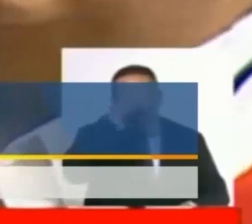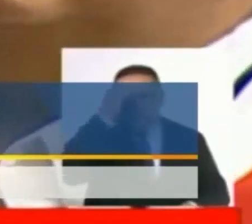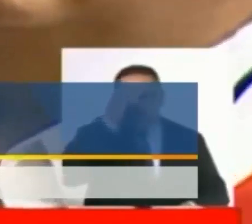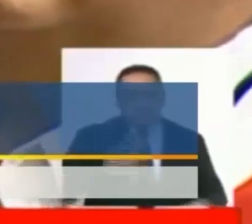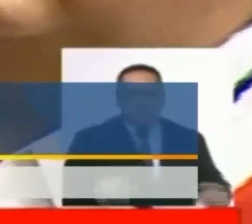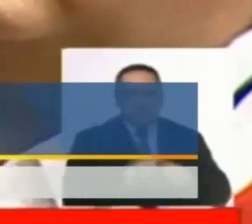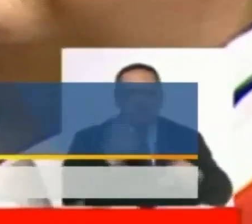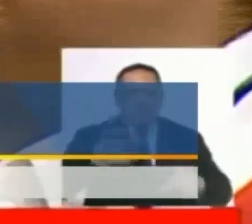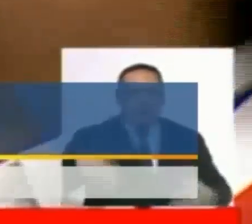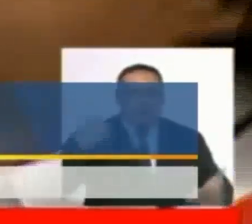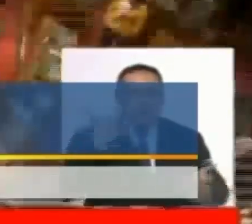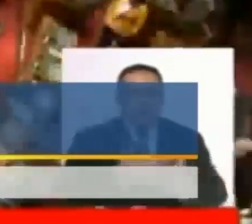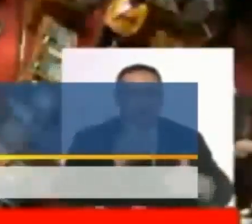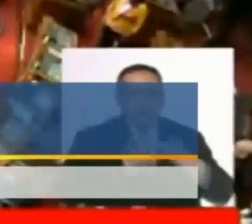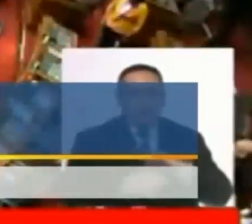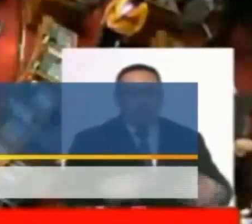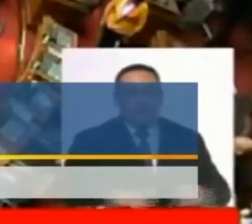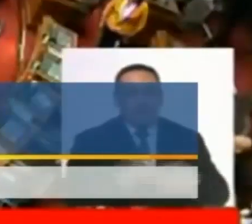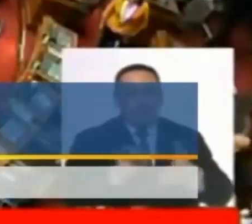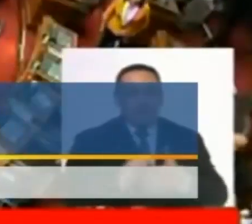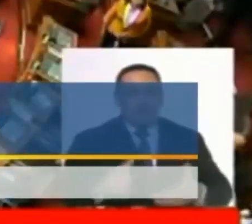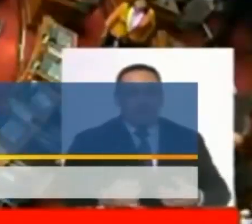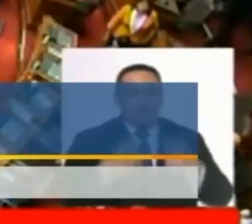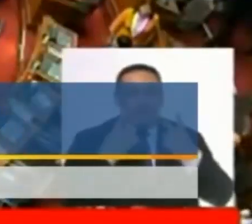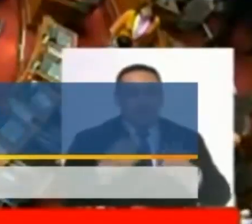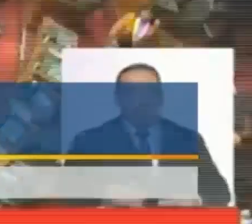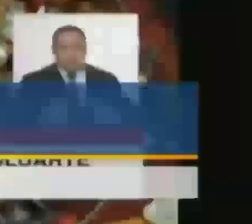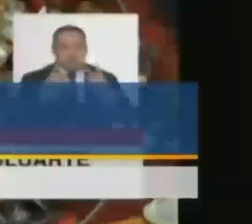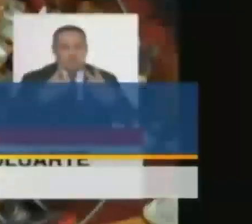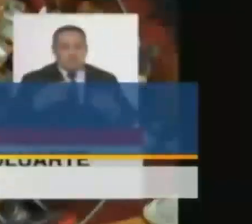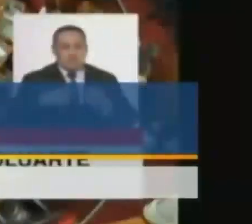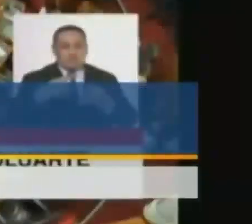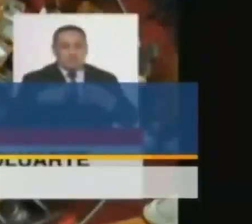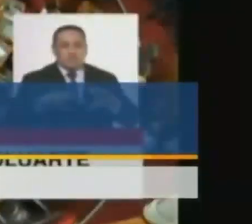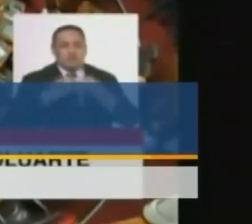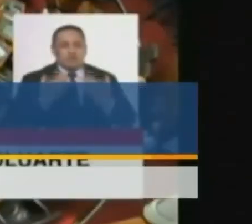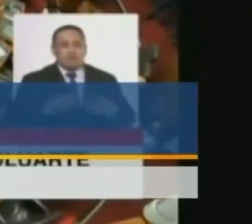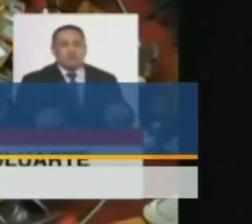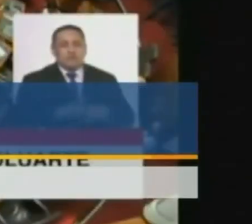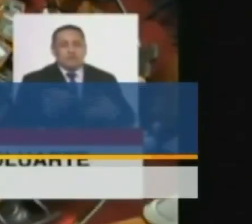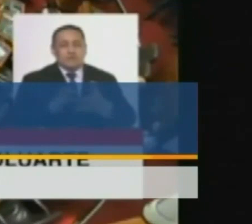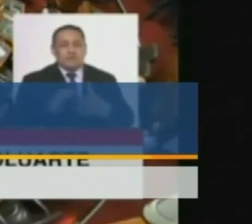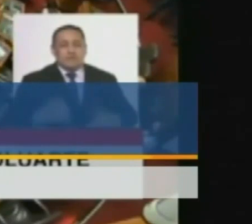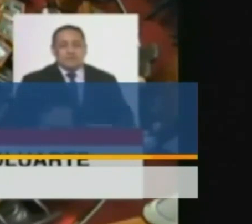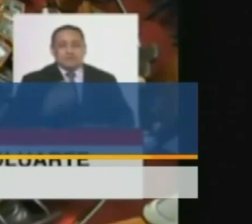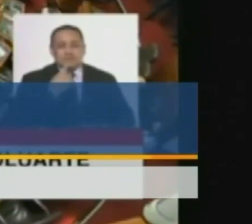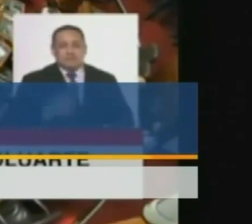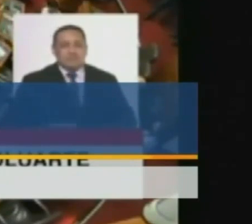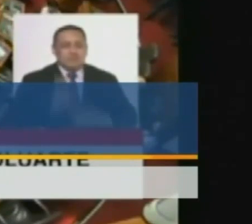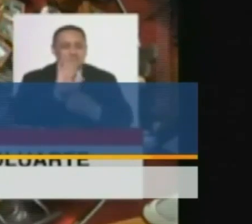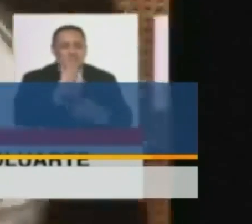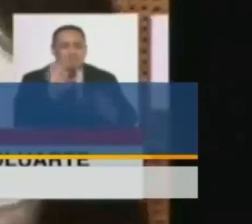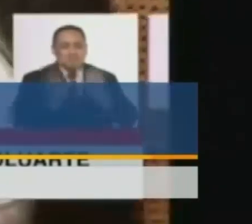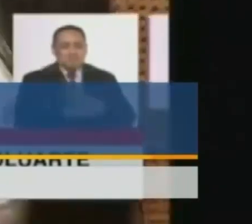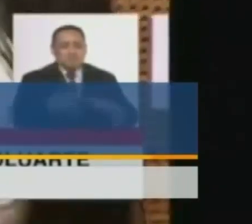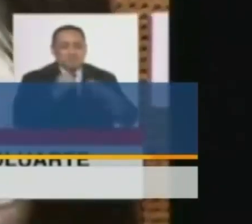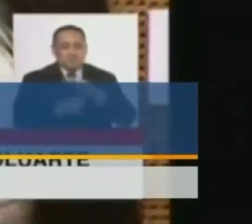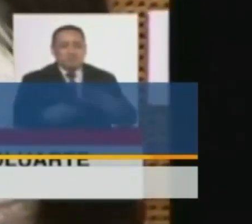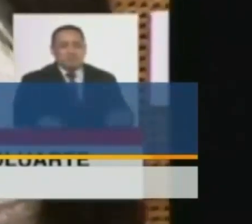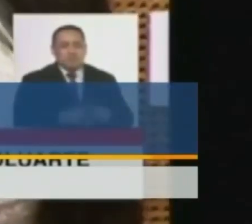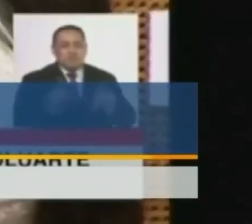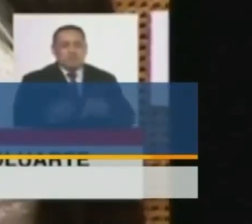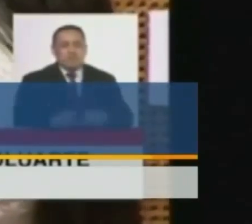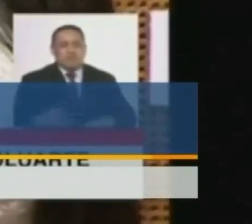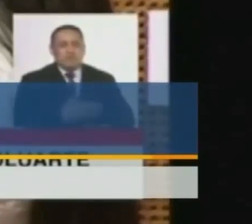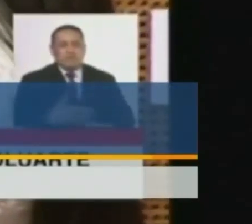de Perú. Supongo que será por la noche de nosotros. Pero pues ya ahí están las reacciones a nivel